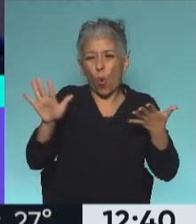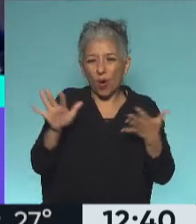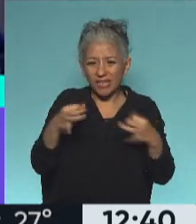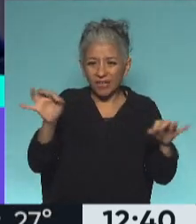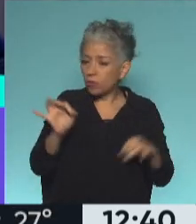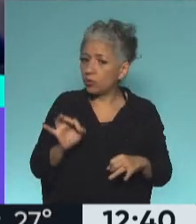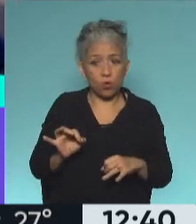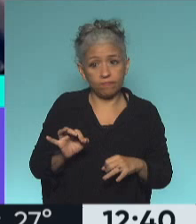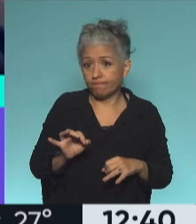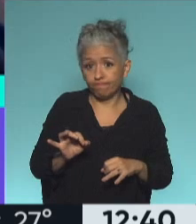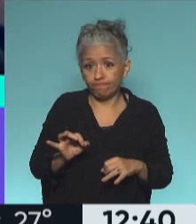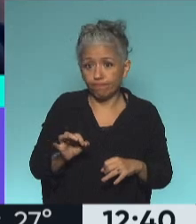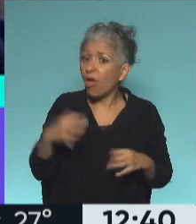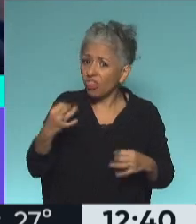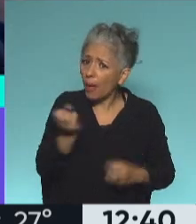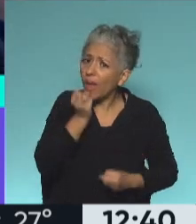dejar